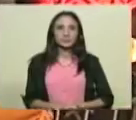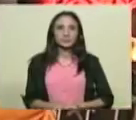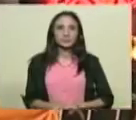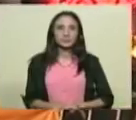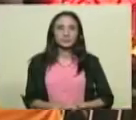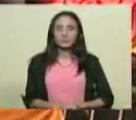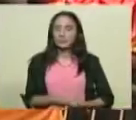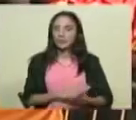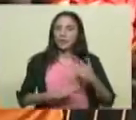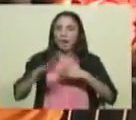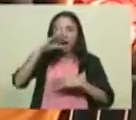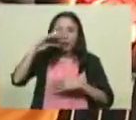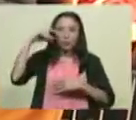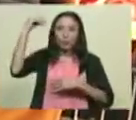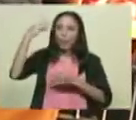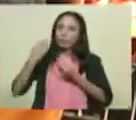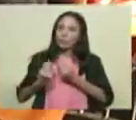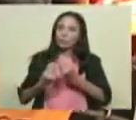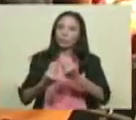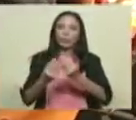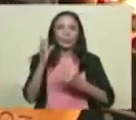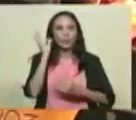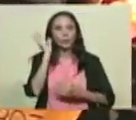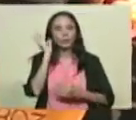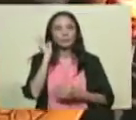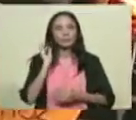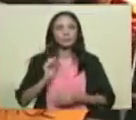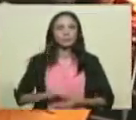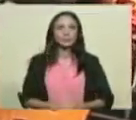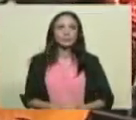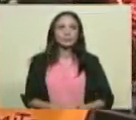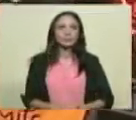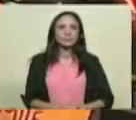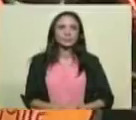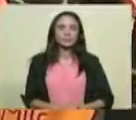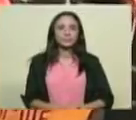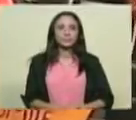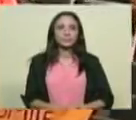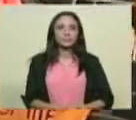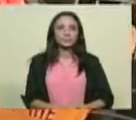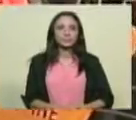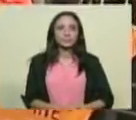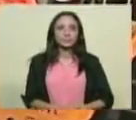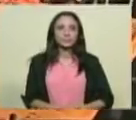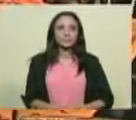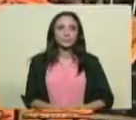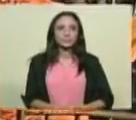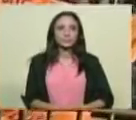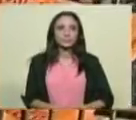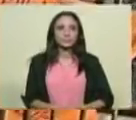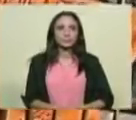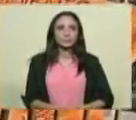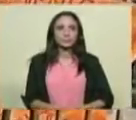Que Dios te bendiga, Marvin. Hogares de la patria, ¿verdad? Hogares de la